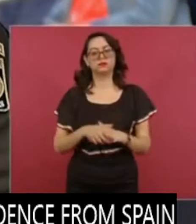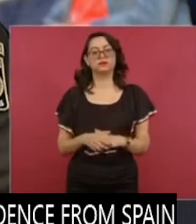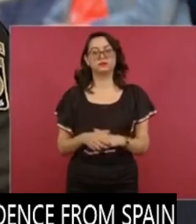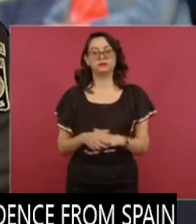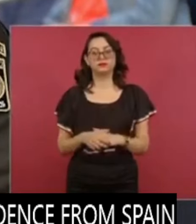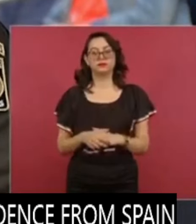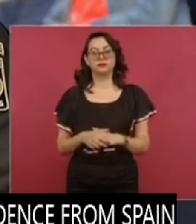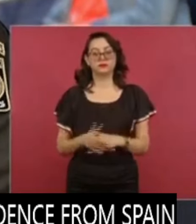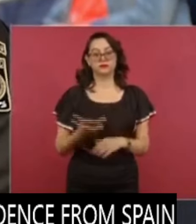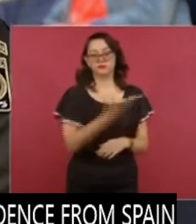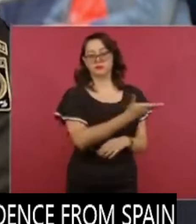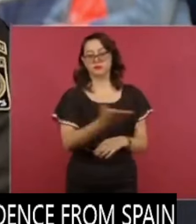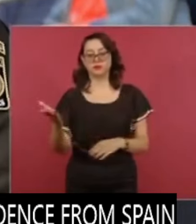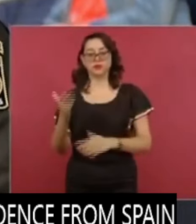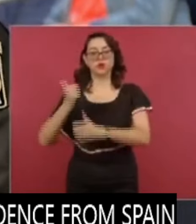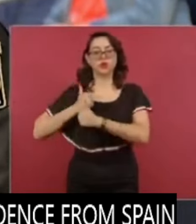Jóvenes cadetes,